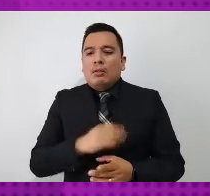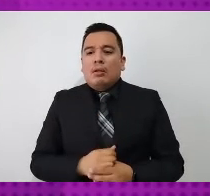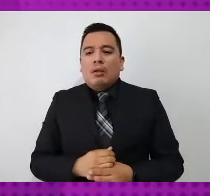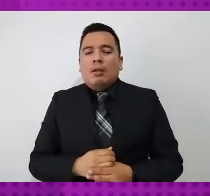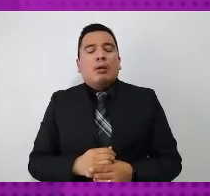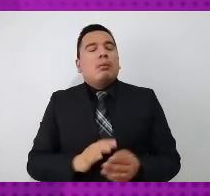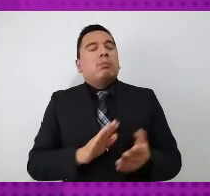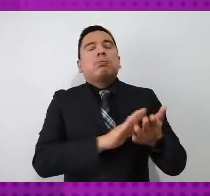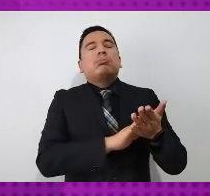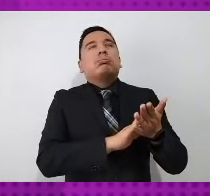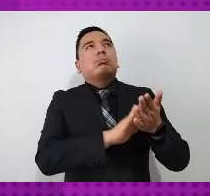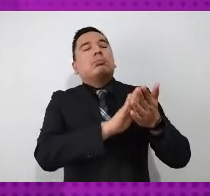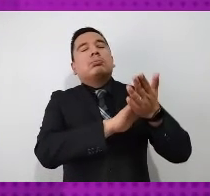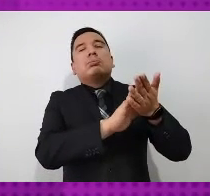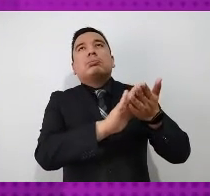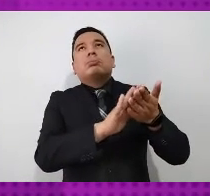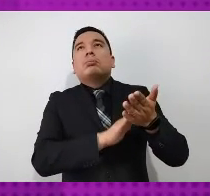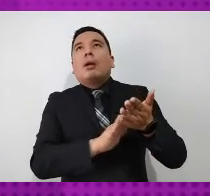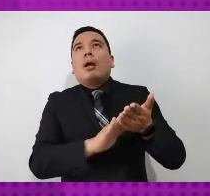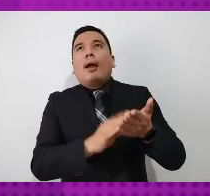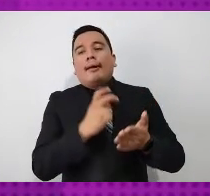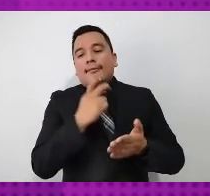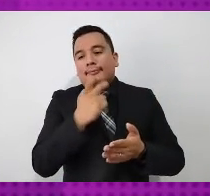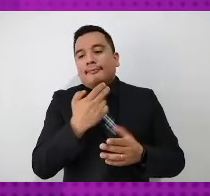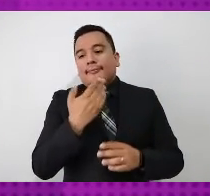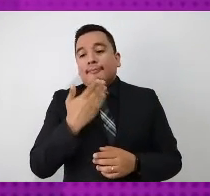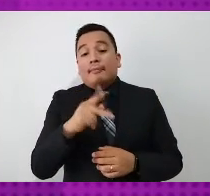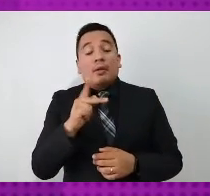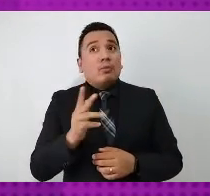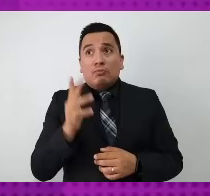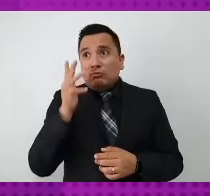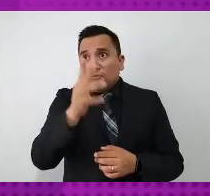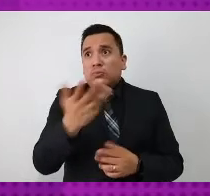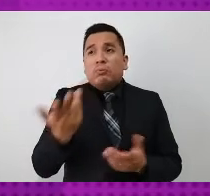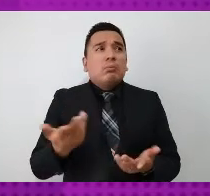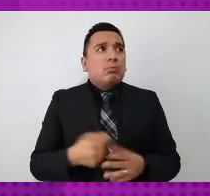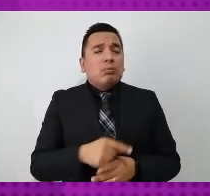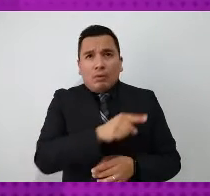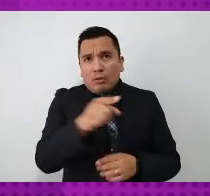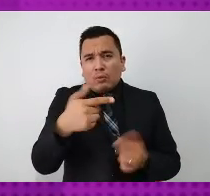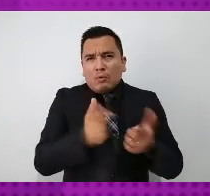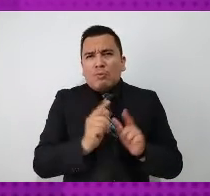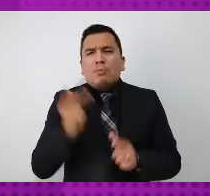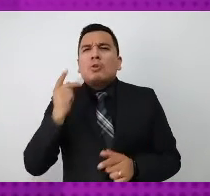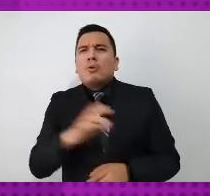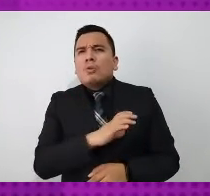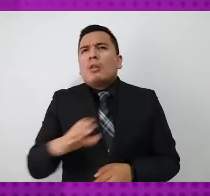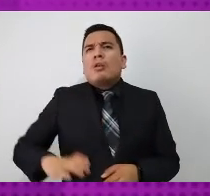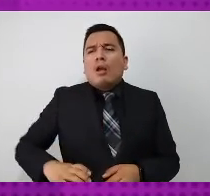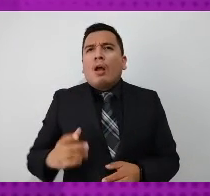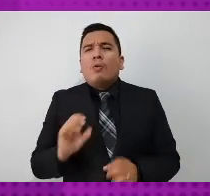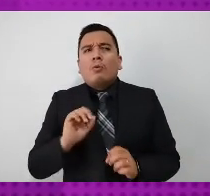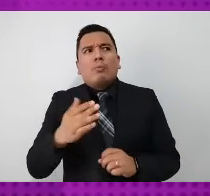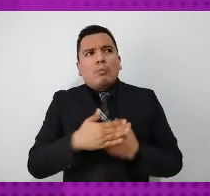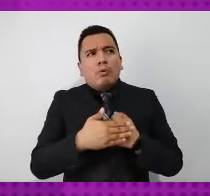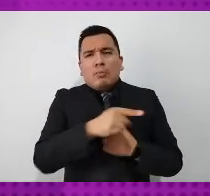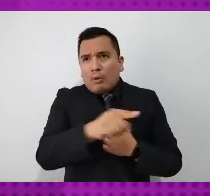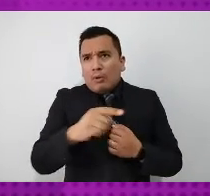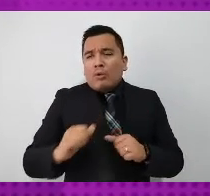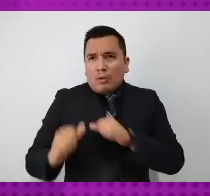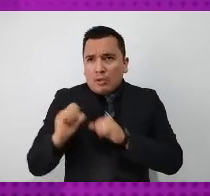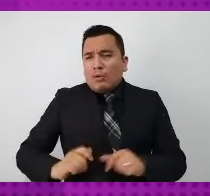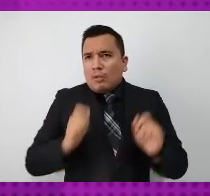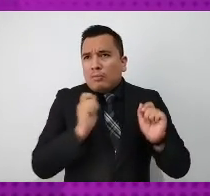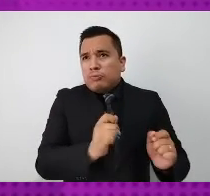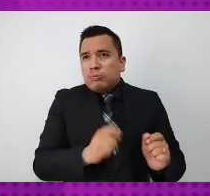pues si no tienen ese mensaje los futuros gobernantes el candidatos etcétera pues entonces es difícil que puedan llegar una